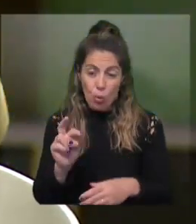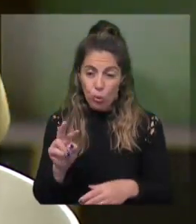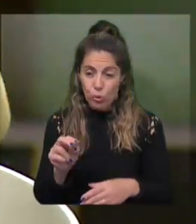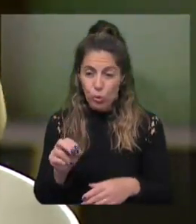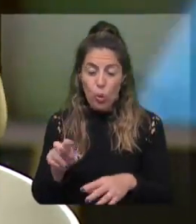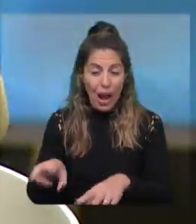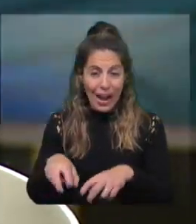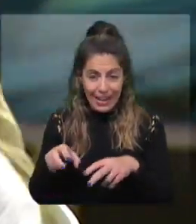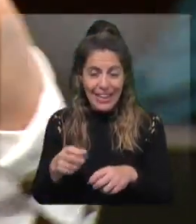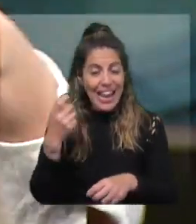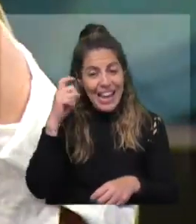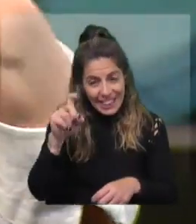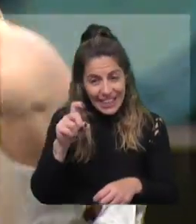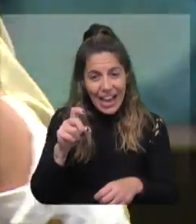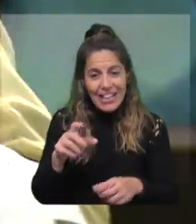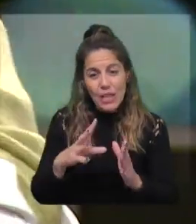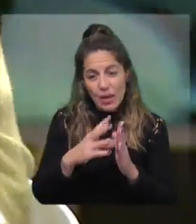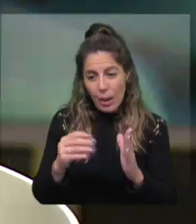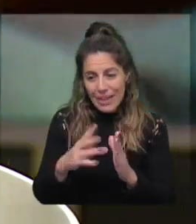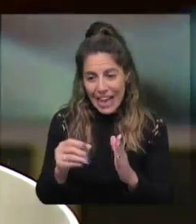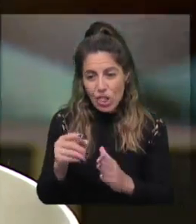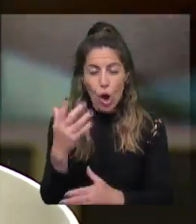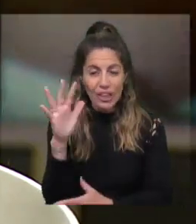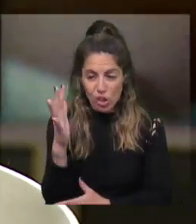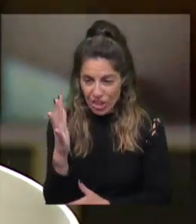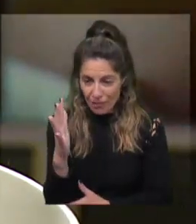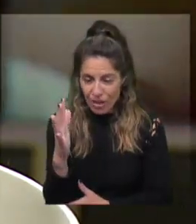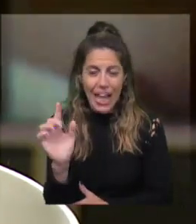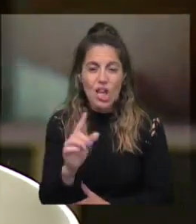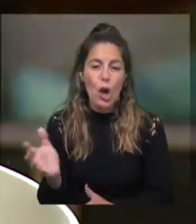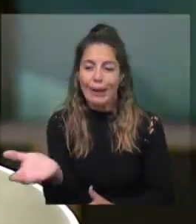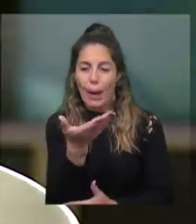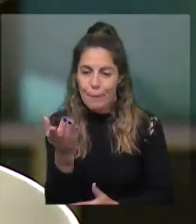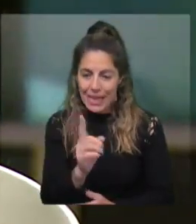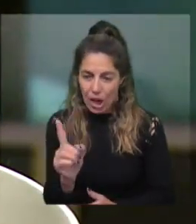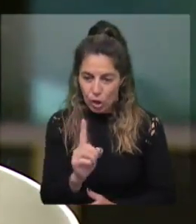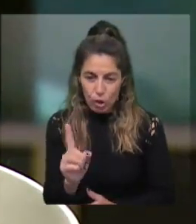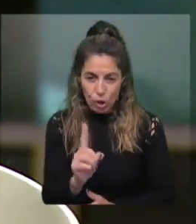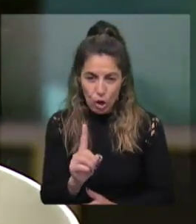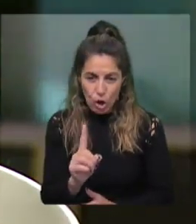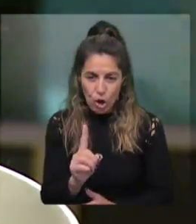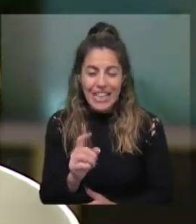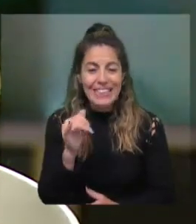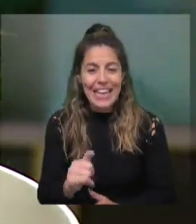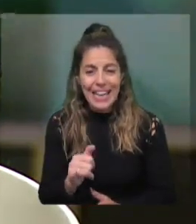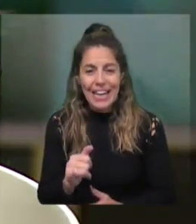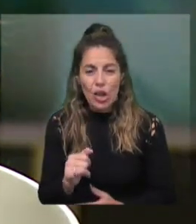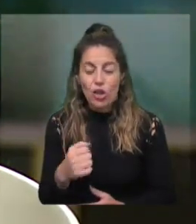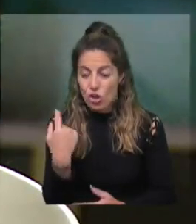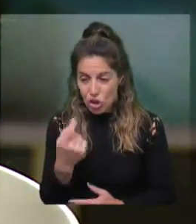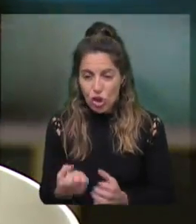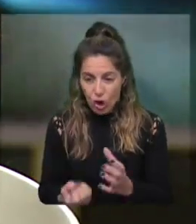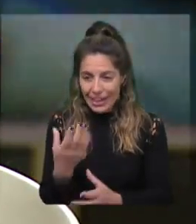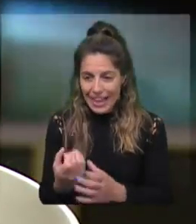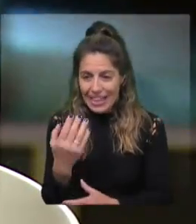de germoplasma y poder ir replicando estos árboles, no ir a pelar los bosques, sino tener como un acervo nosotros.